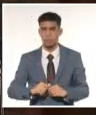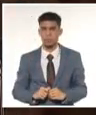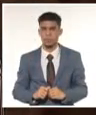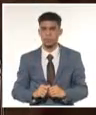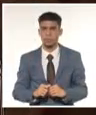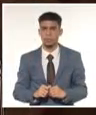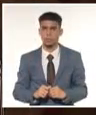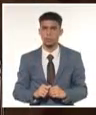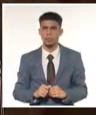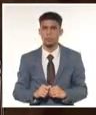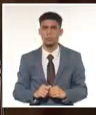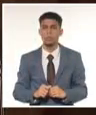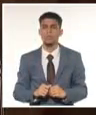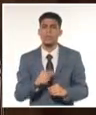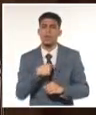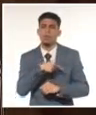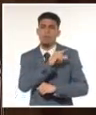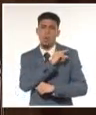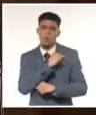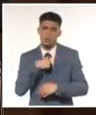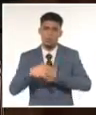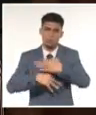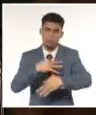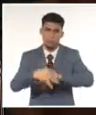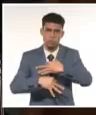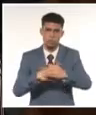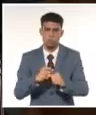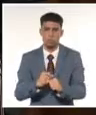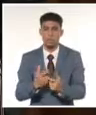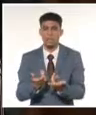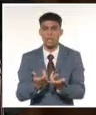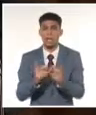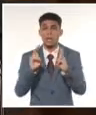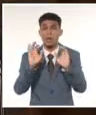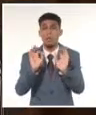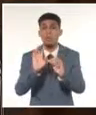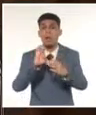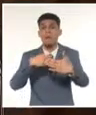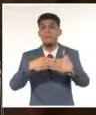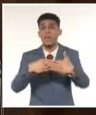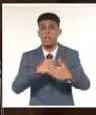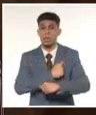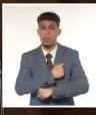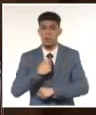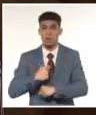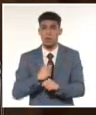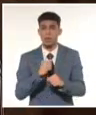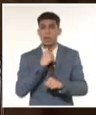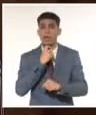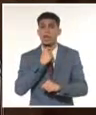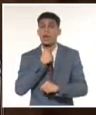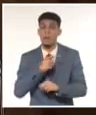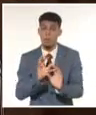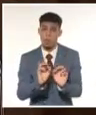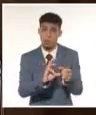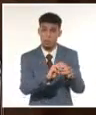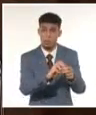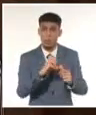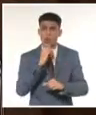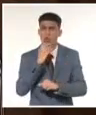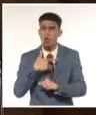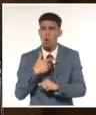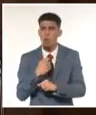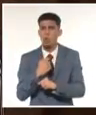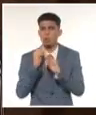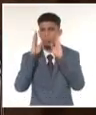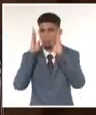momento me refería a los actores económicos no estatales, y en este pleno se ha debatido sobre cómo incrementar la atención a los